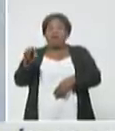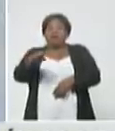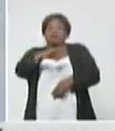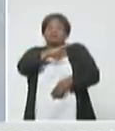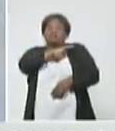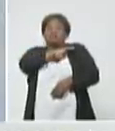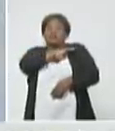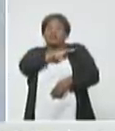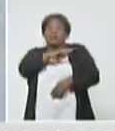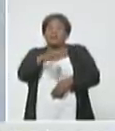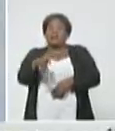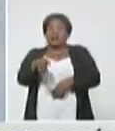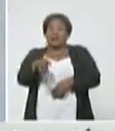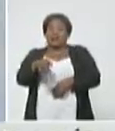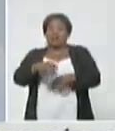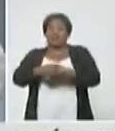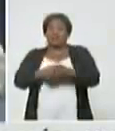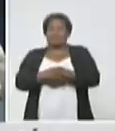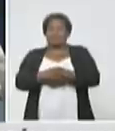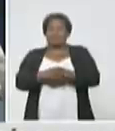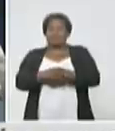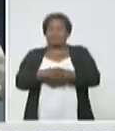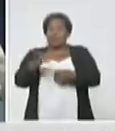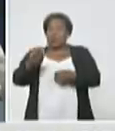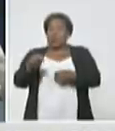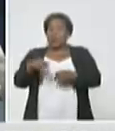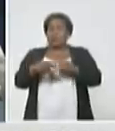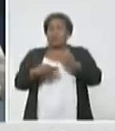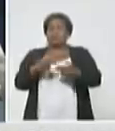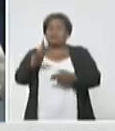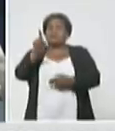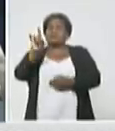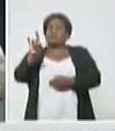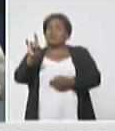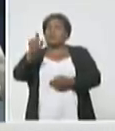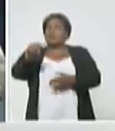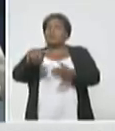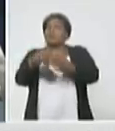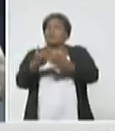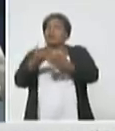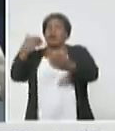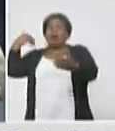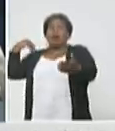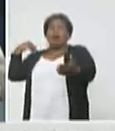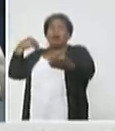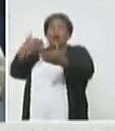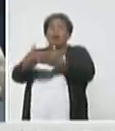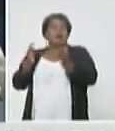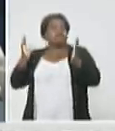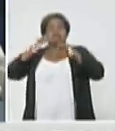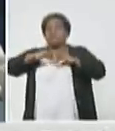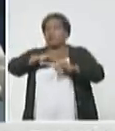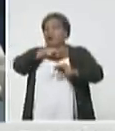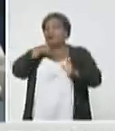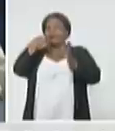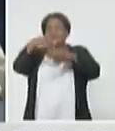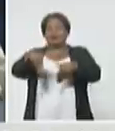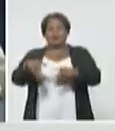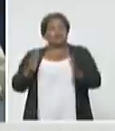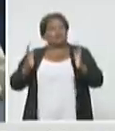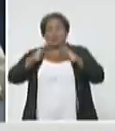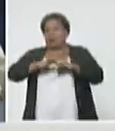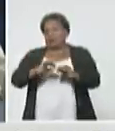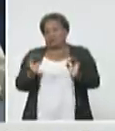y desde hace hoy 19 días no tenemos fallecidos en nuestro país, lo